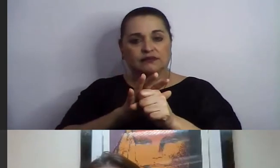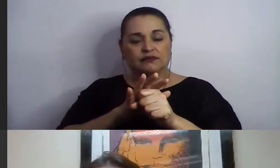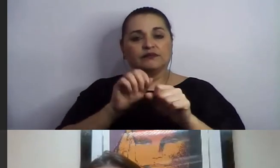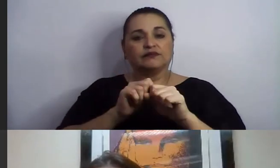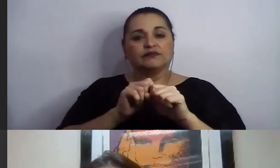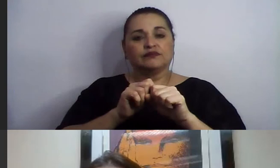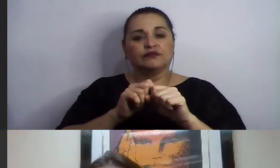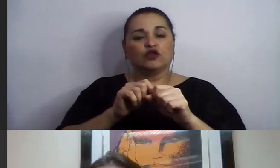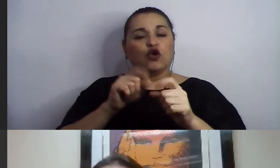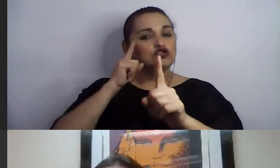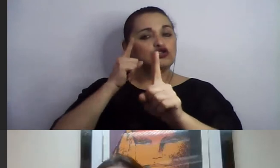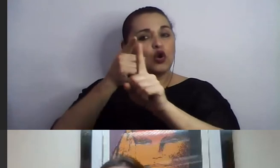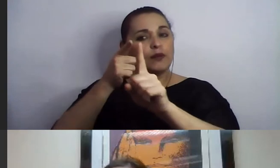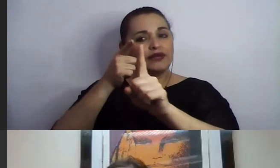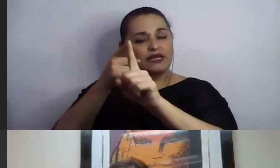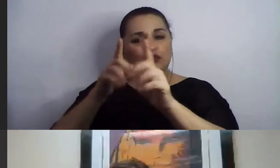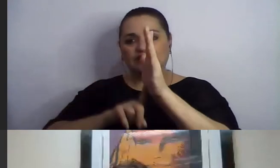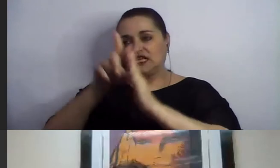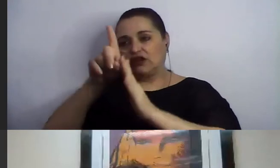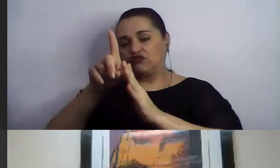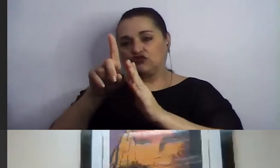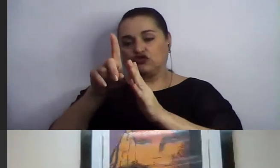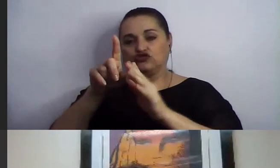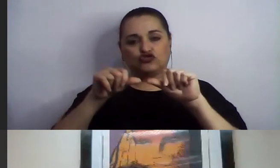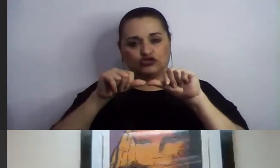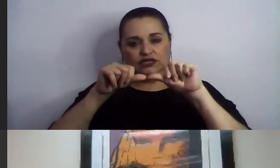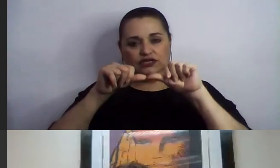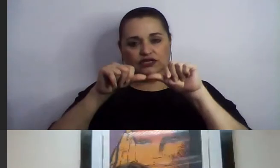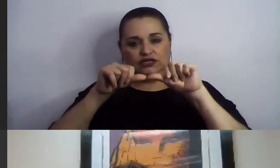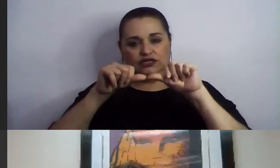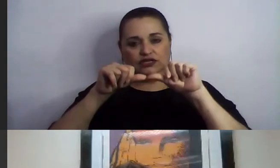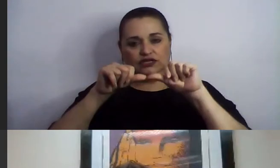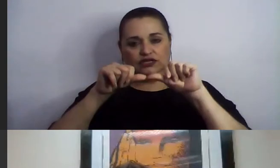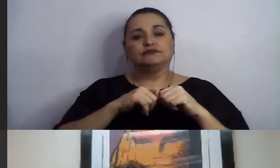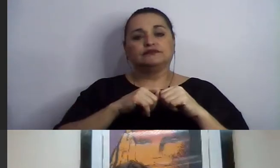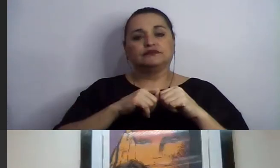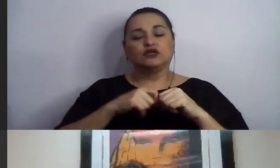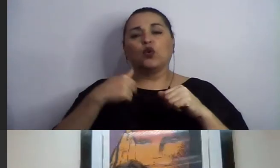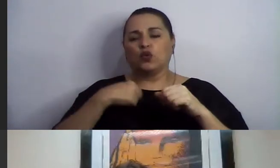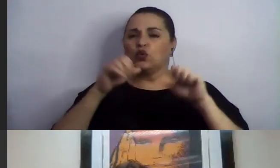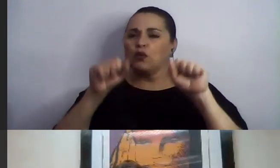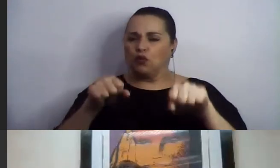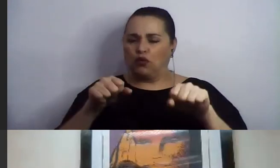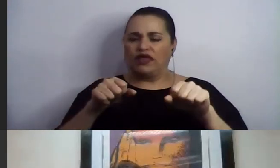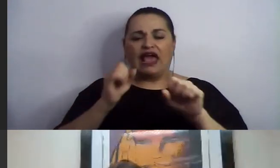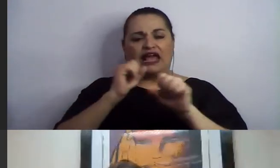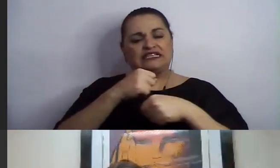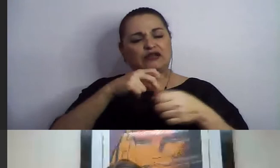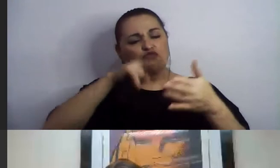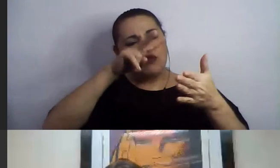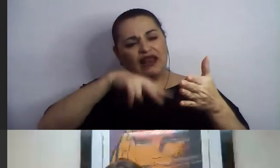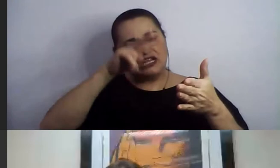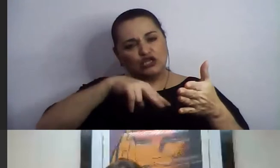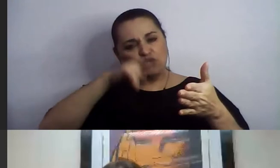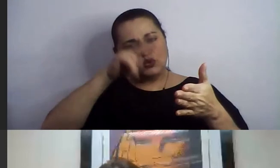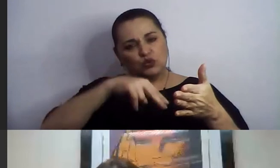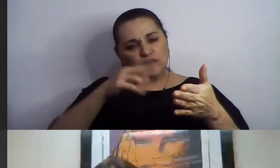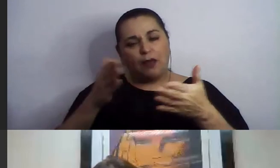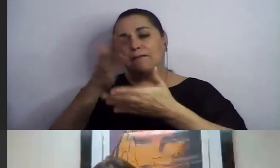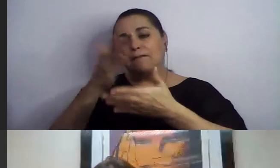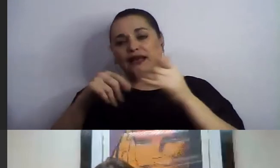los objetivos de desarrollo sostenible uno uno puede hacer una lectura por una